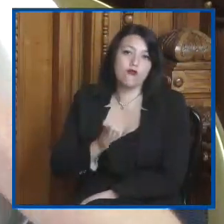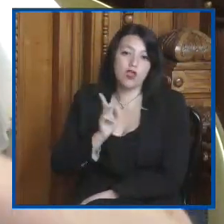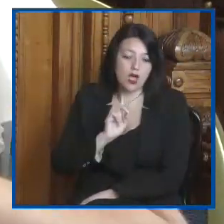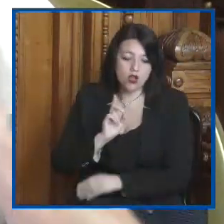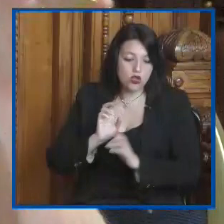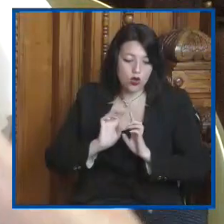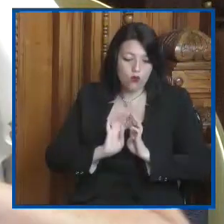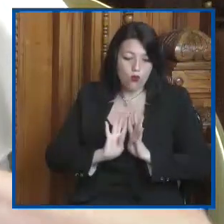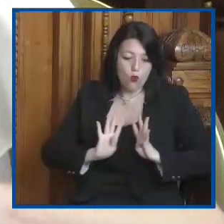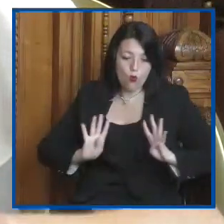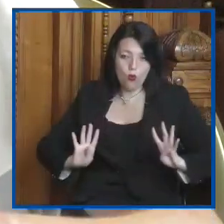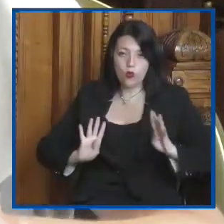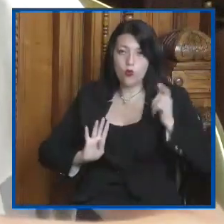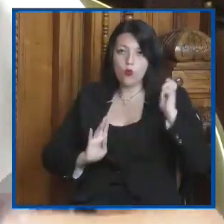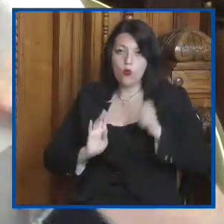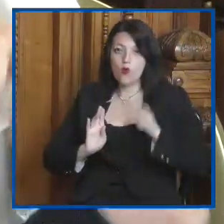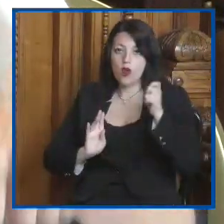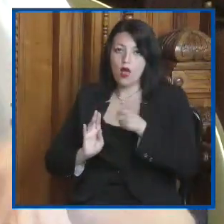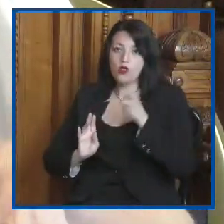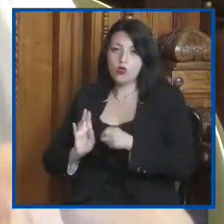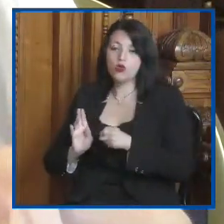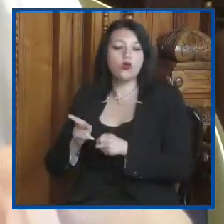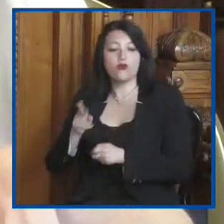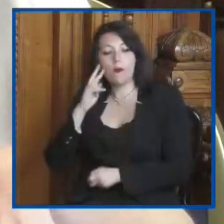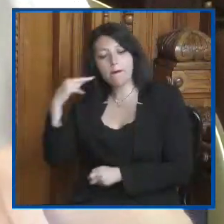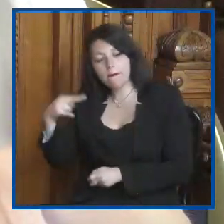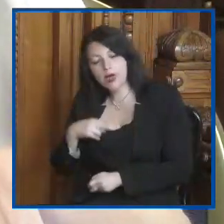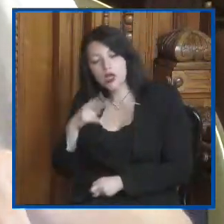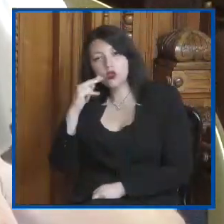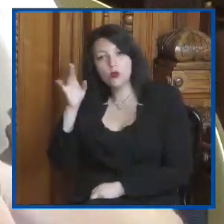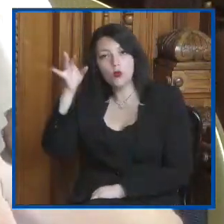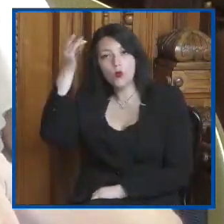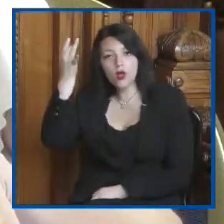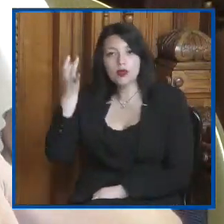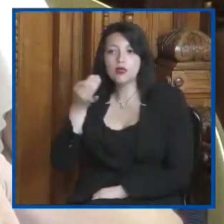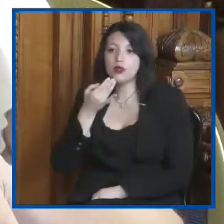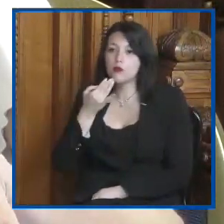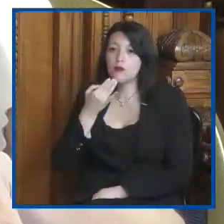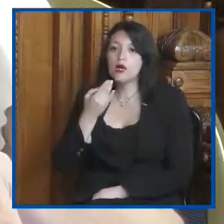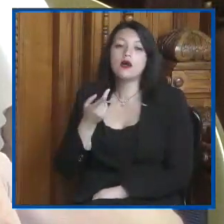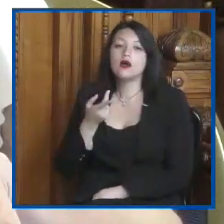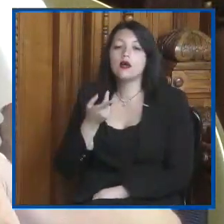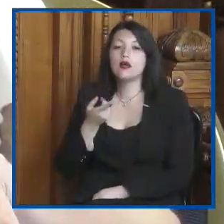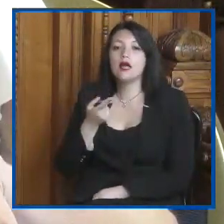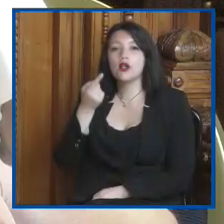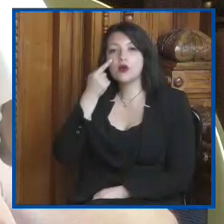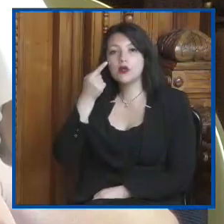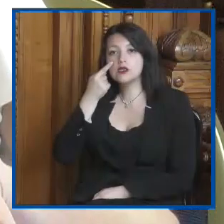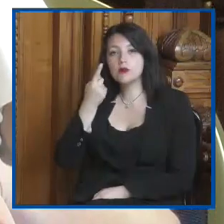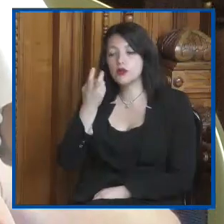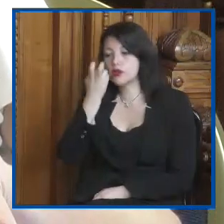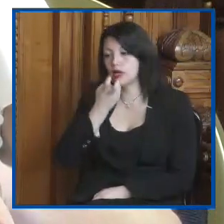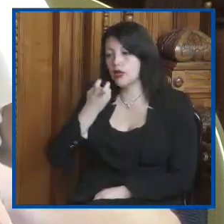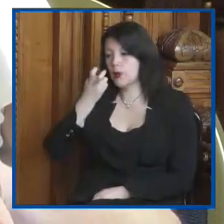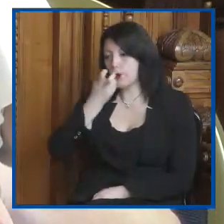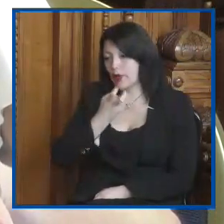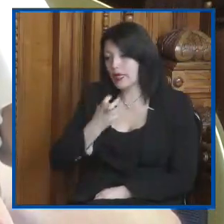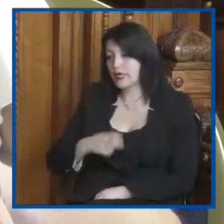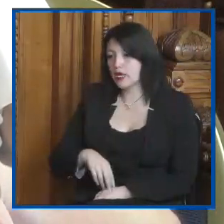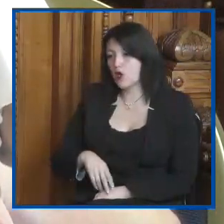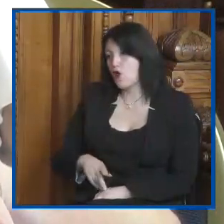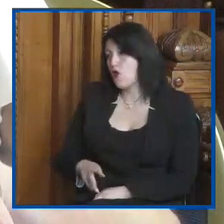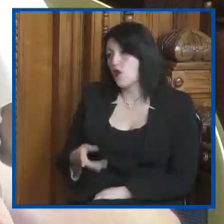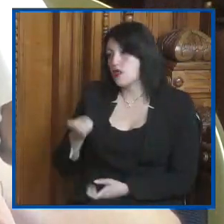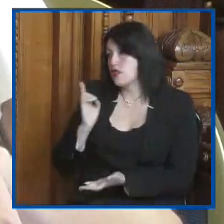en cuenta la distinción en las audiencias, si es una audiencia técnica o es una audiencia que participa público en general, o